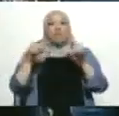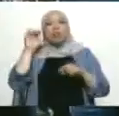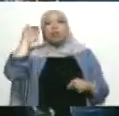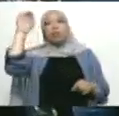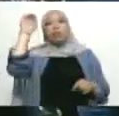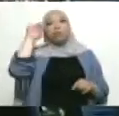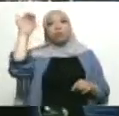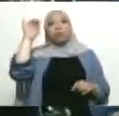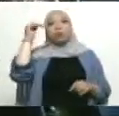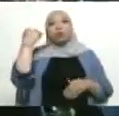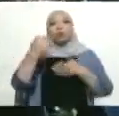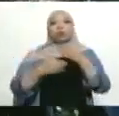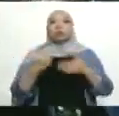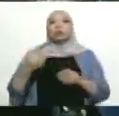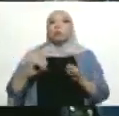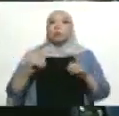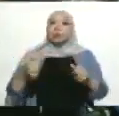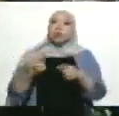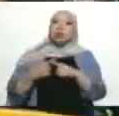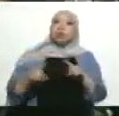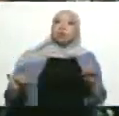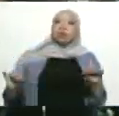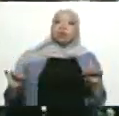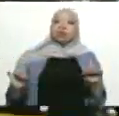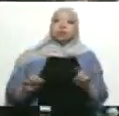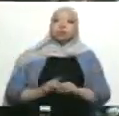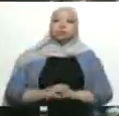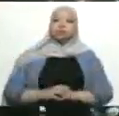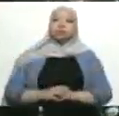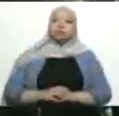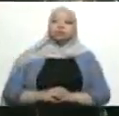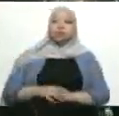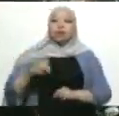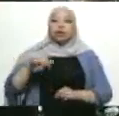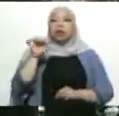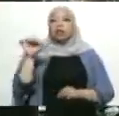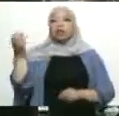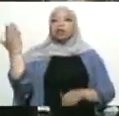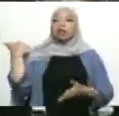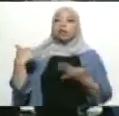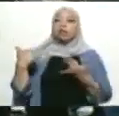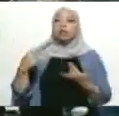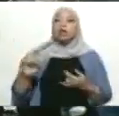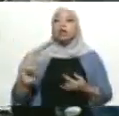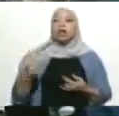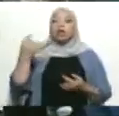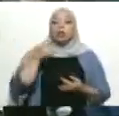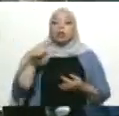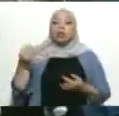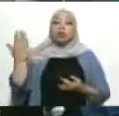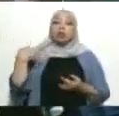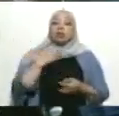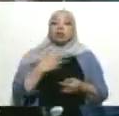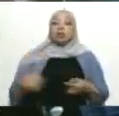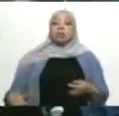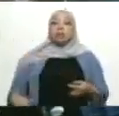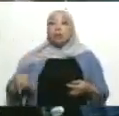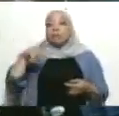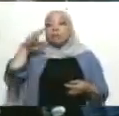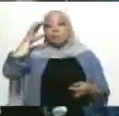a renovarse la esperanza. Aquí hace una semana, aquí mismo, hace una semana, el presidente